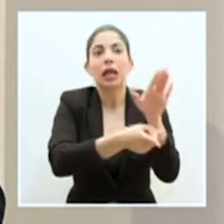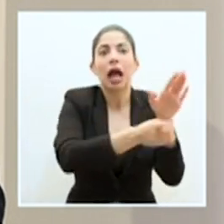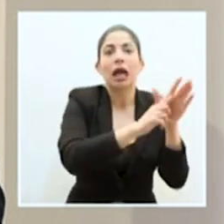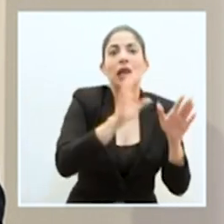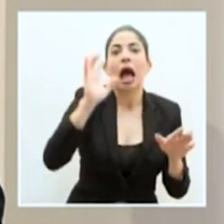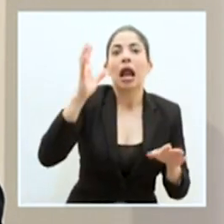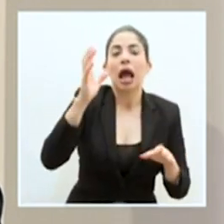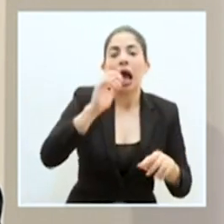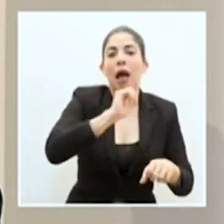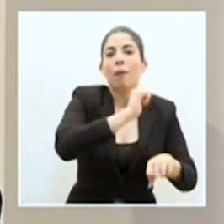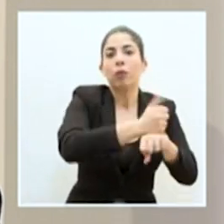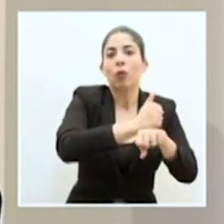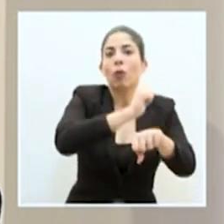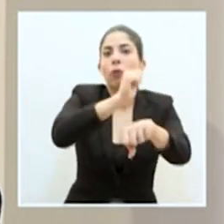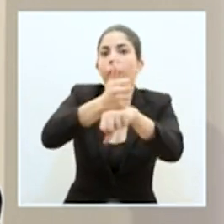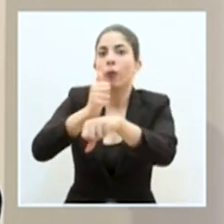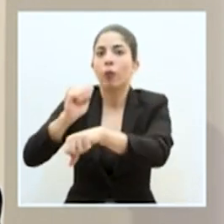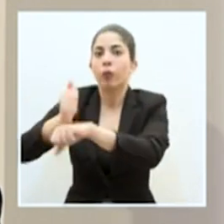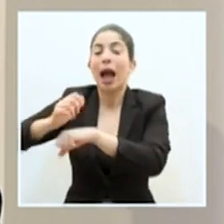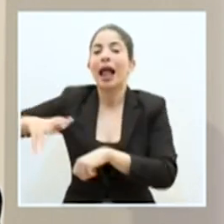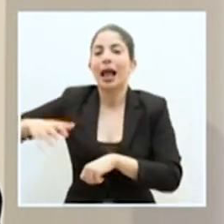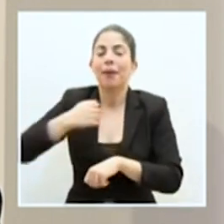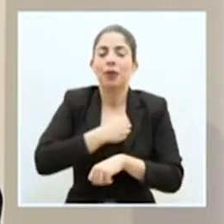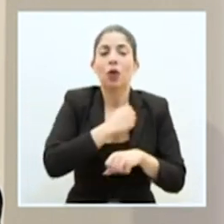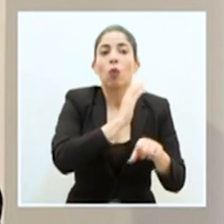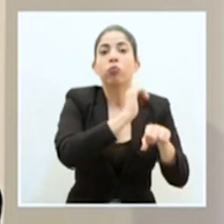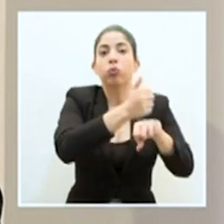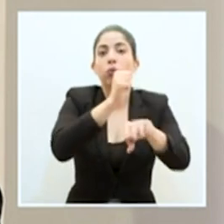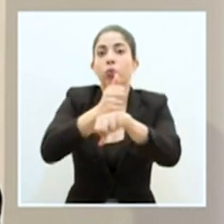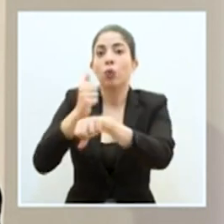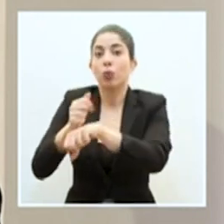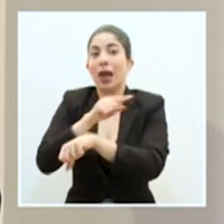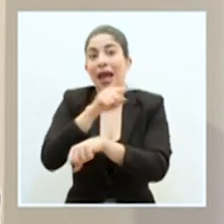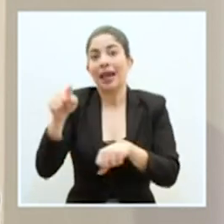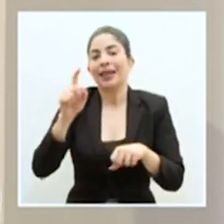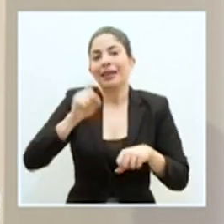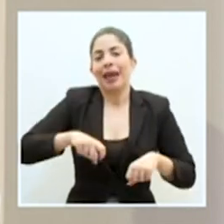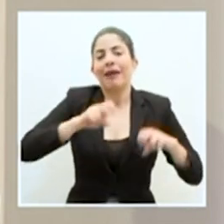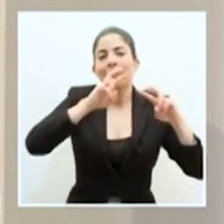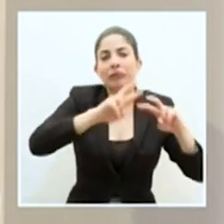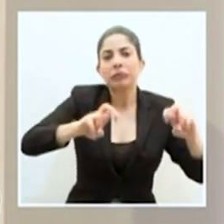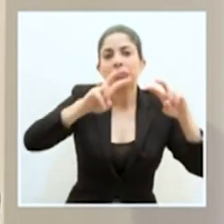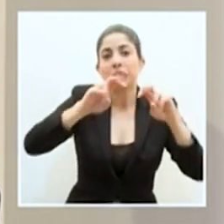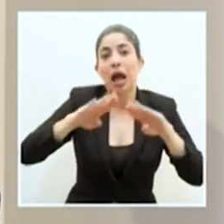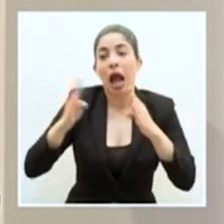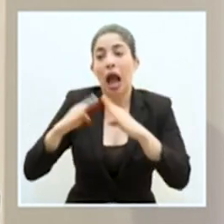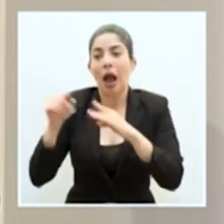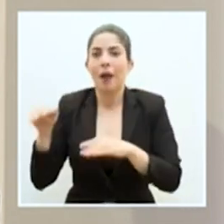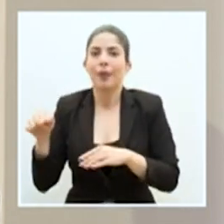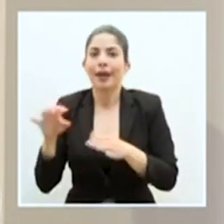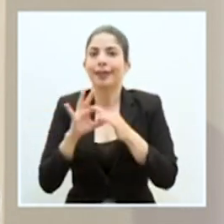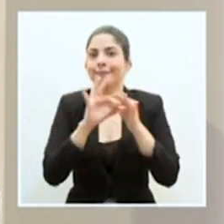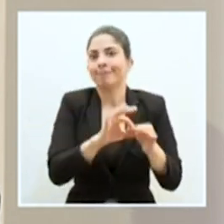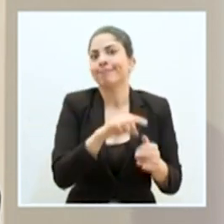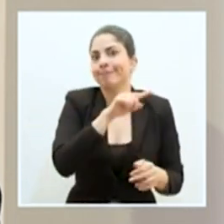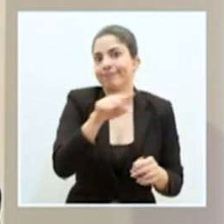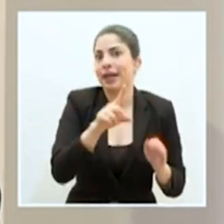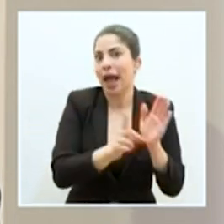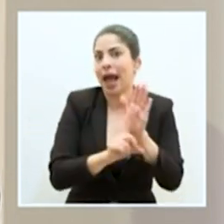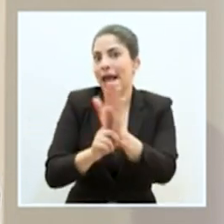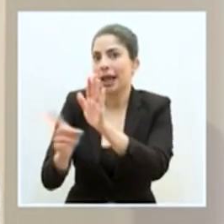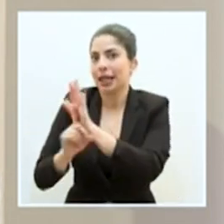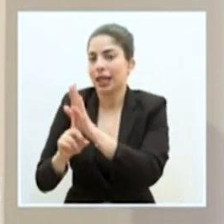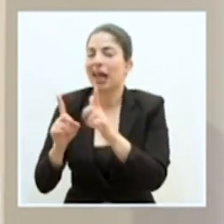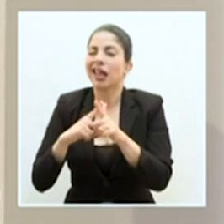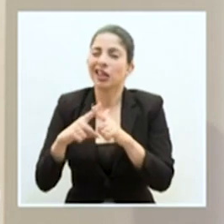y que eso también está sujeto a análisis eventualmente de lo que corresponde con las aperturas. Y eso se va a